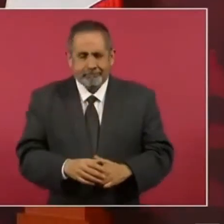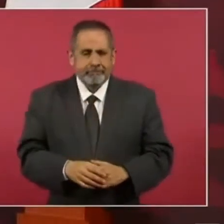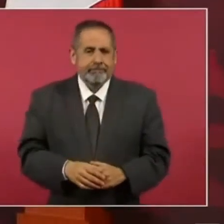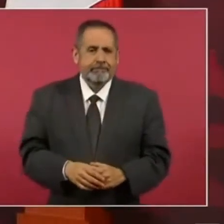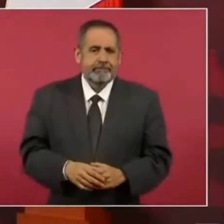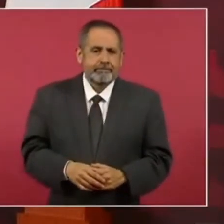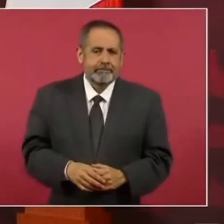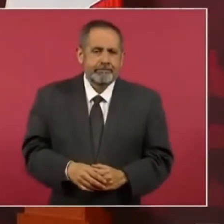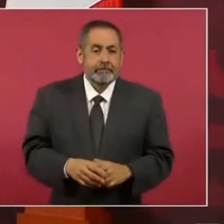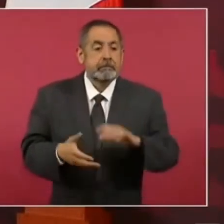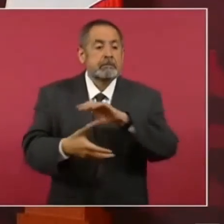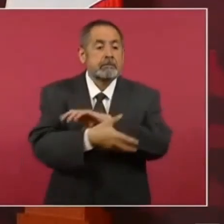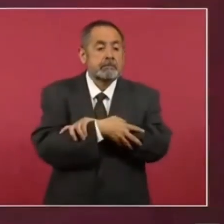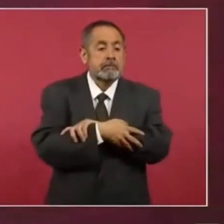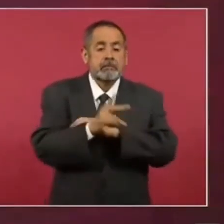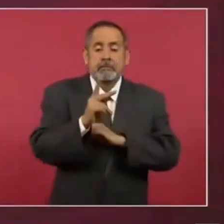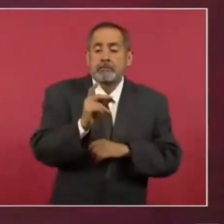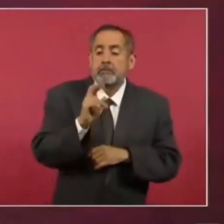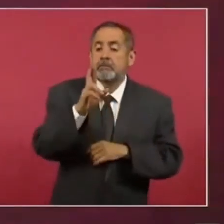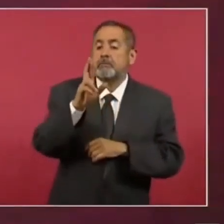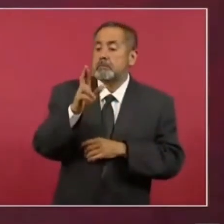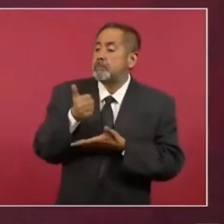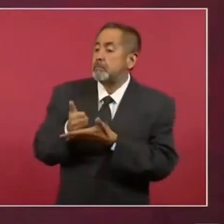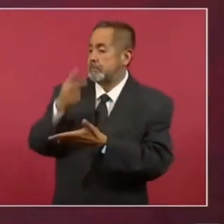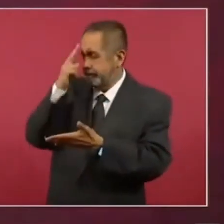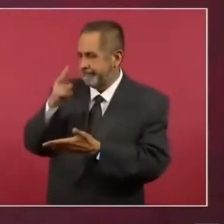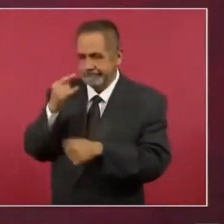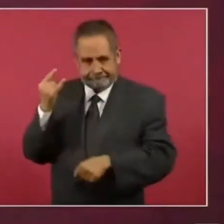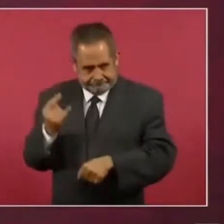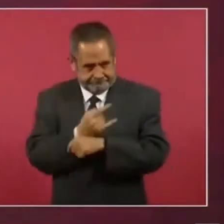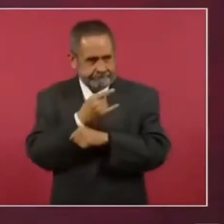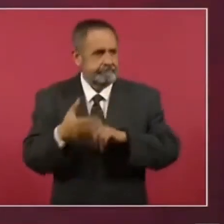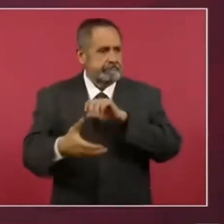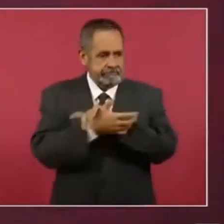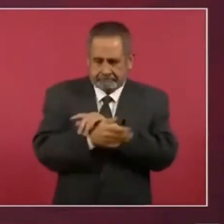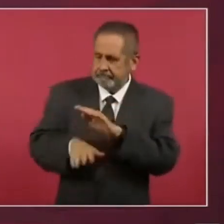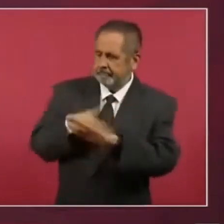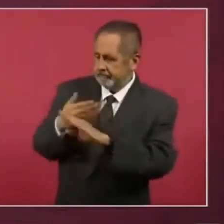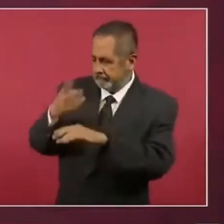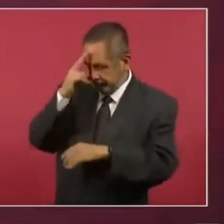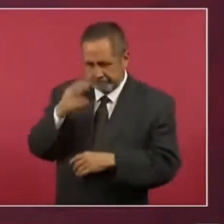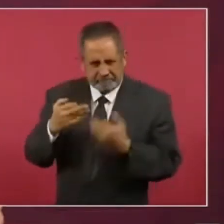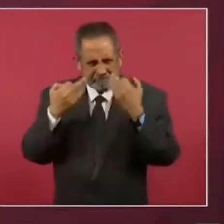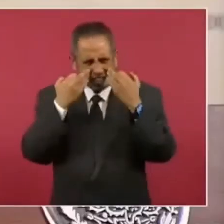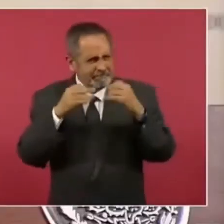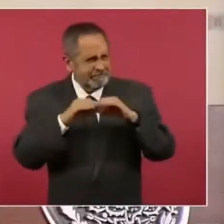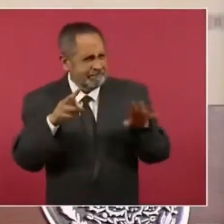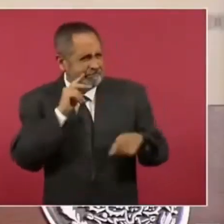llamado Pacto por México. Entonces, ahí vamos a ir viendo.